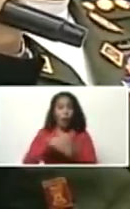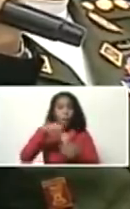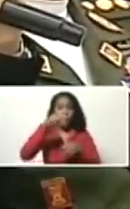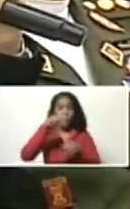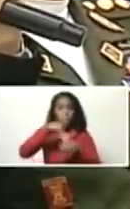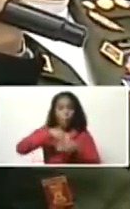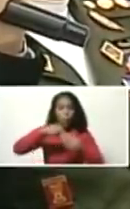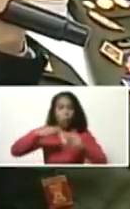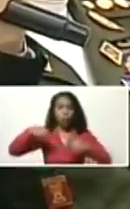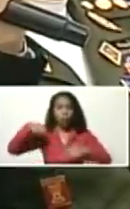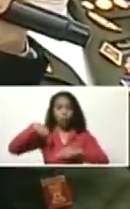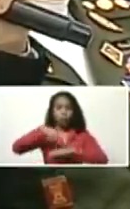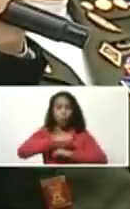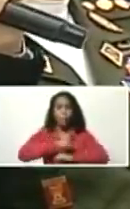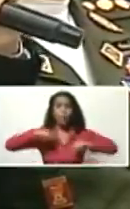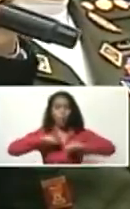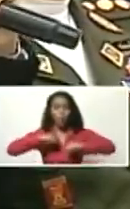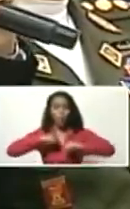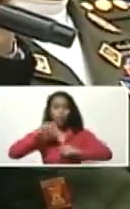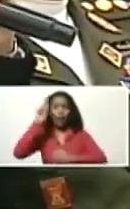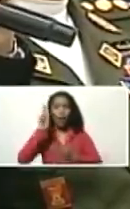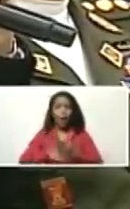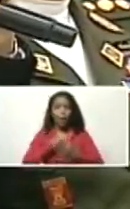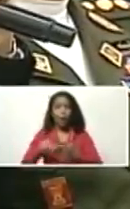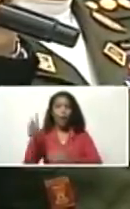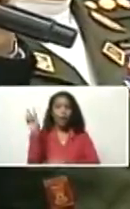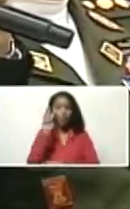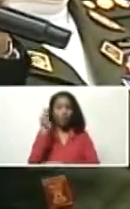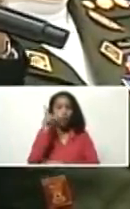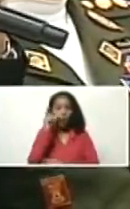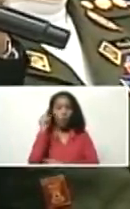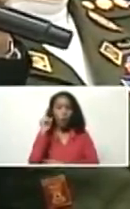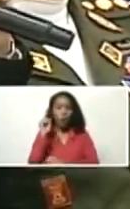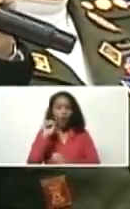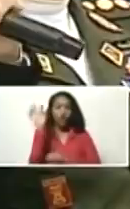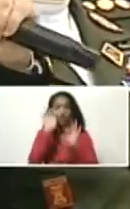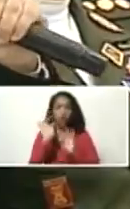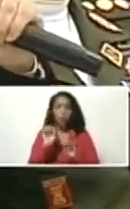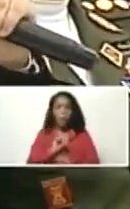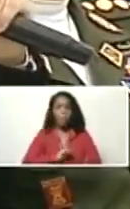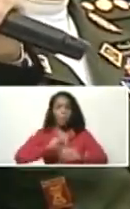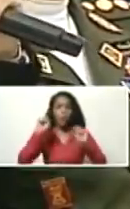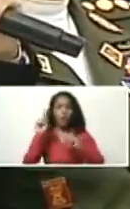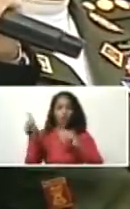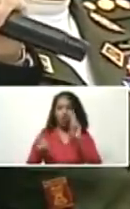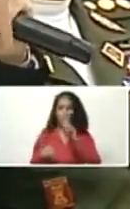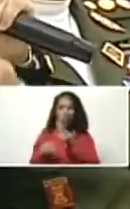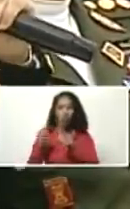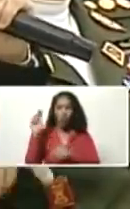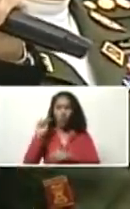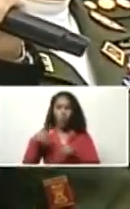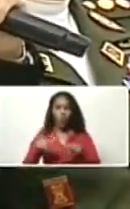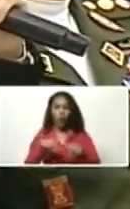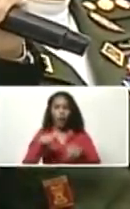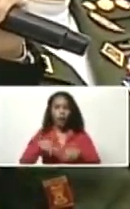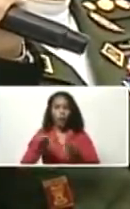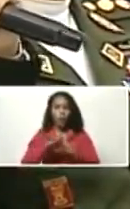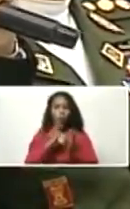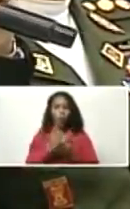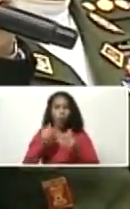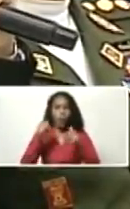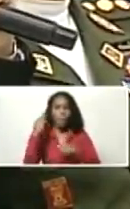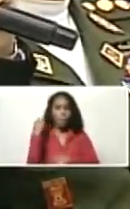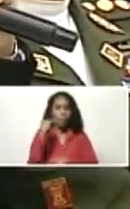antipersonales en suelo venezolano y eliminar a venezolanos por la vía del uso de las armas. Eso no se había visto en ninguna parte del mundo y menos en